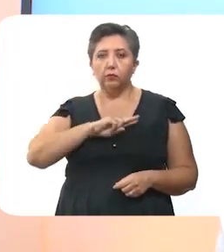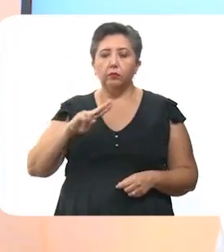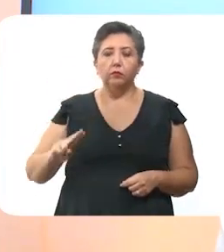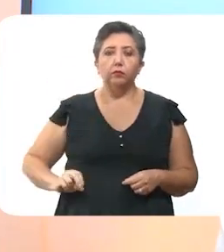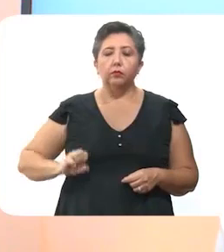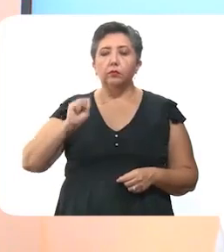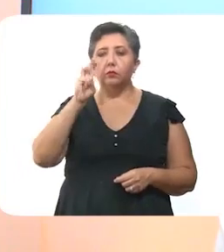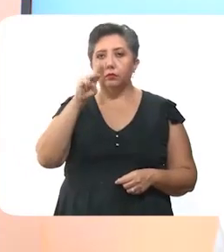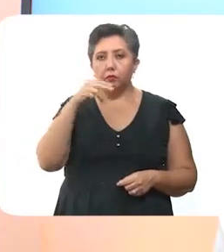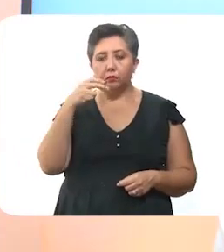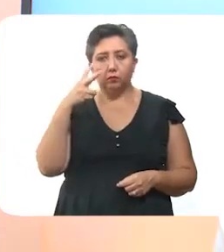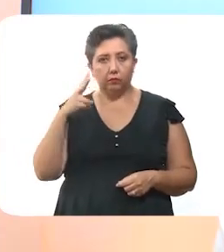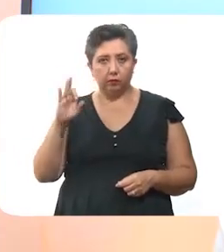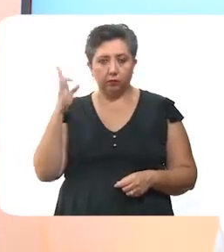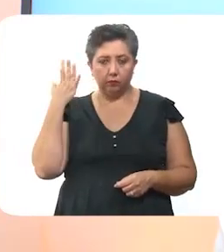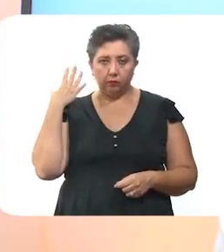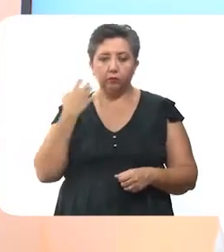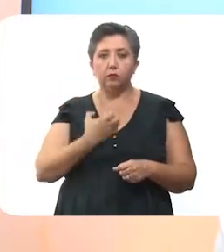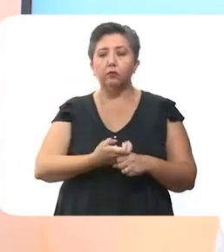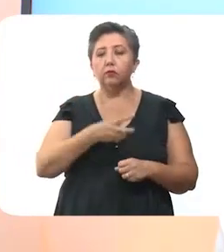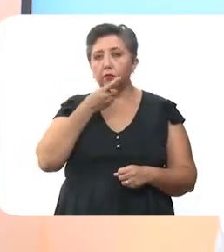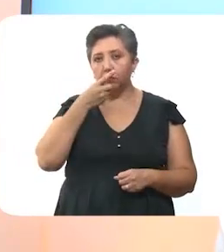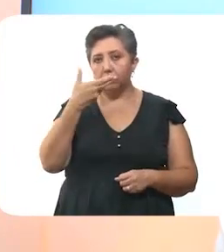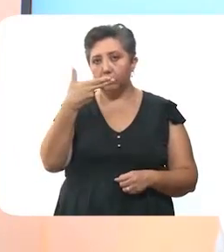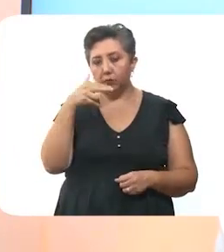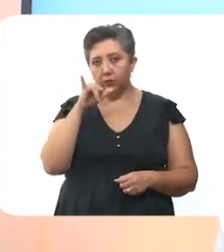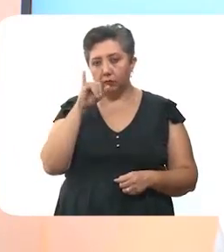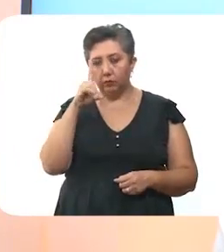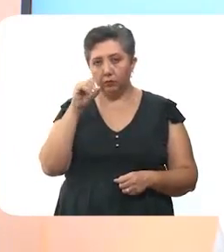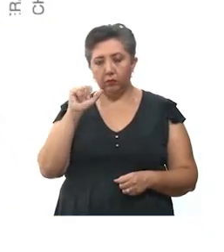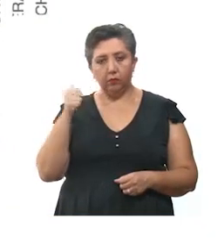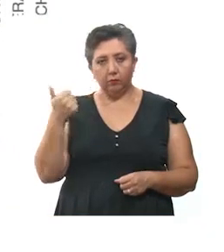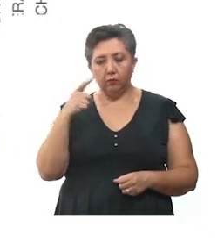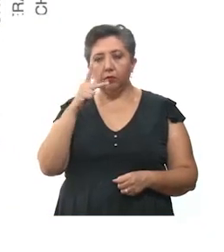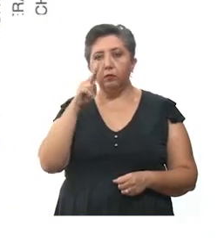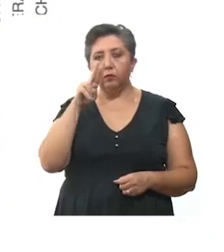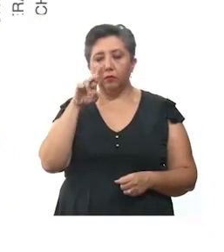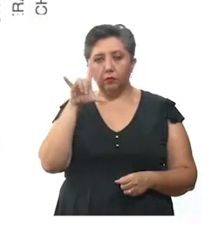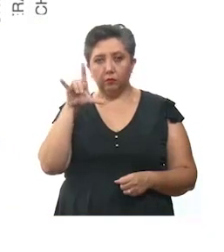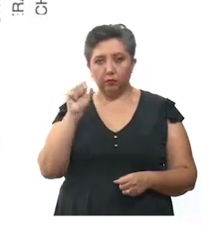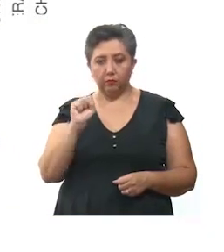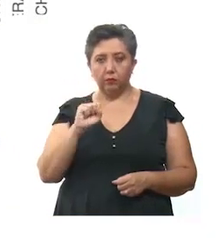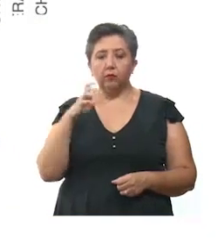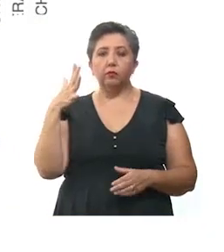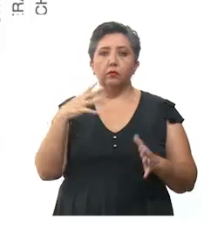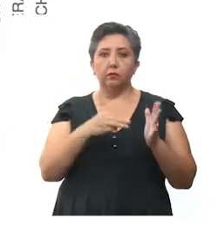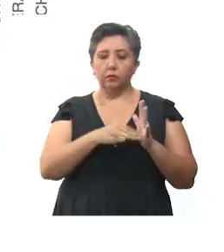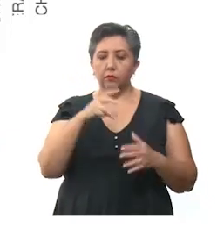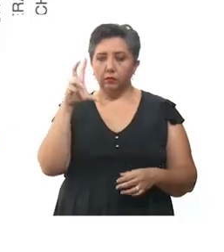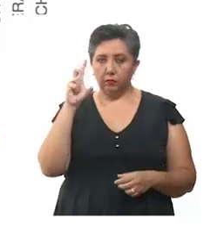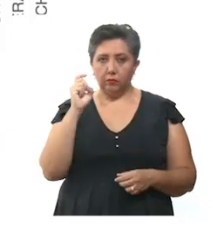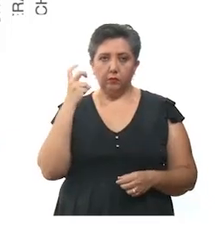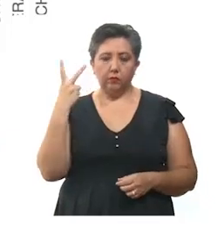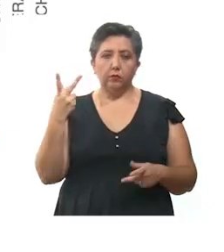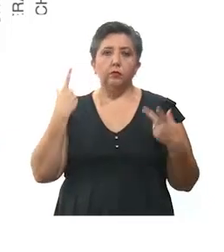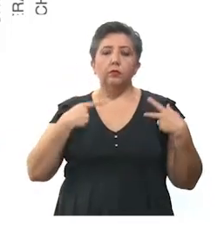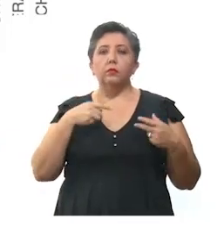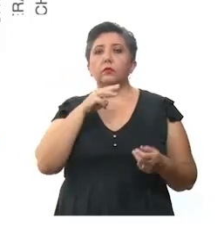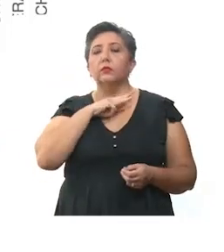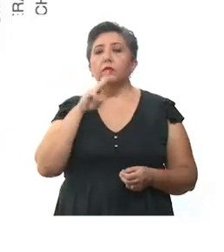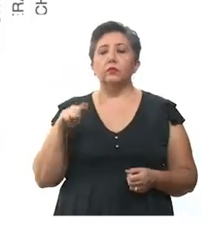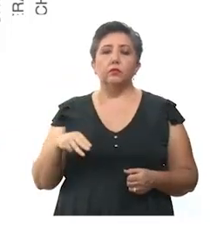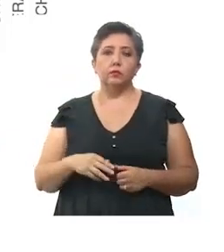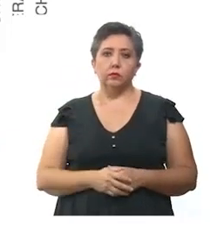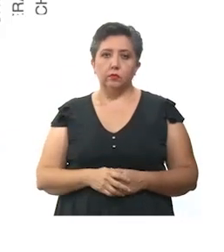Samajil, y 2 foráneos, 1 del estado de Hidalgo y 1 del estado de Puebla. En total, son 5.032 las personas fallecidas a causa